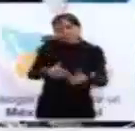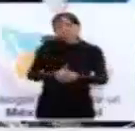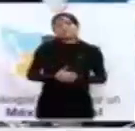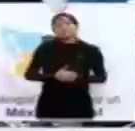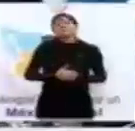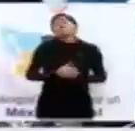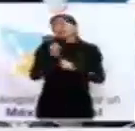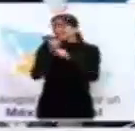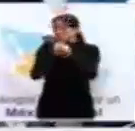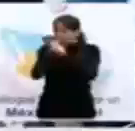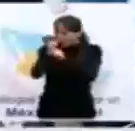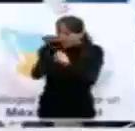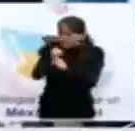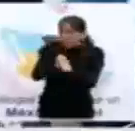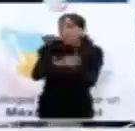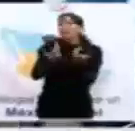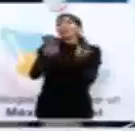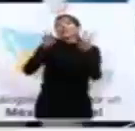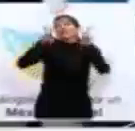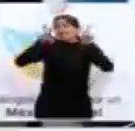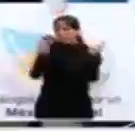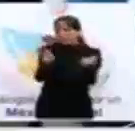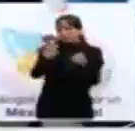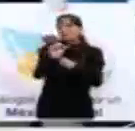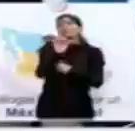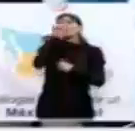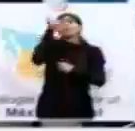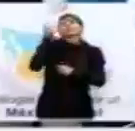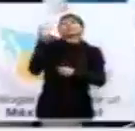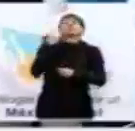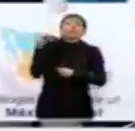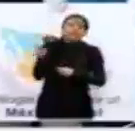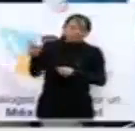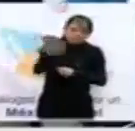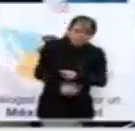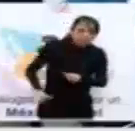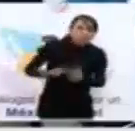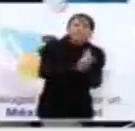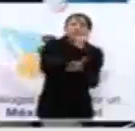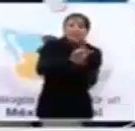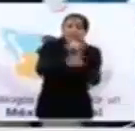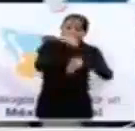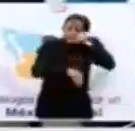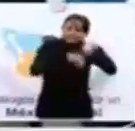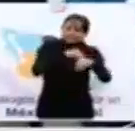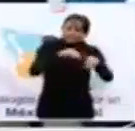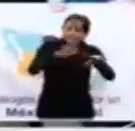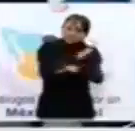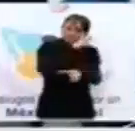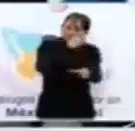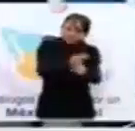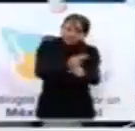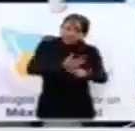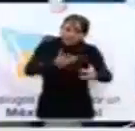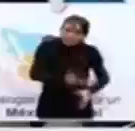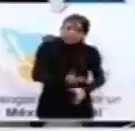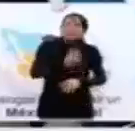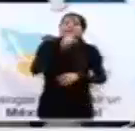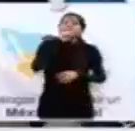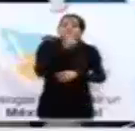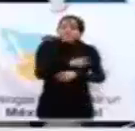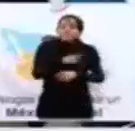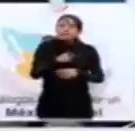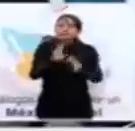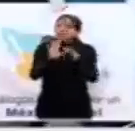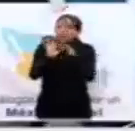la investigación, el tema de la aplicabilidad de la política pública y de la asociatividad de los productores, me